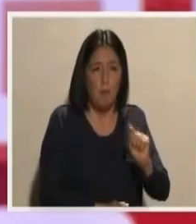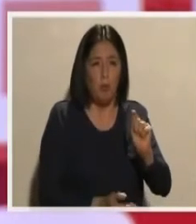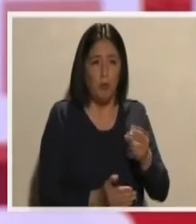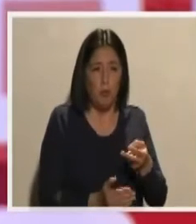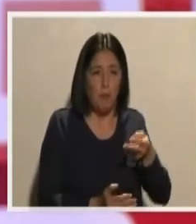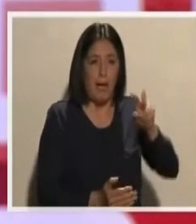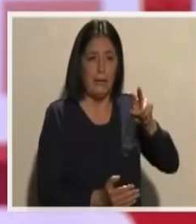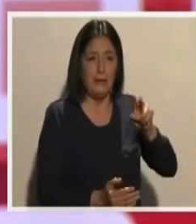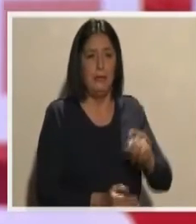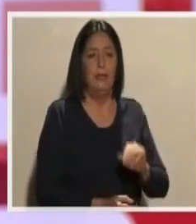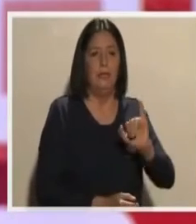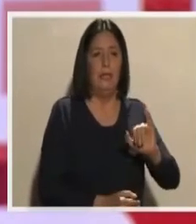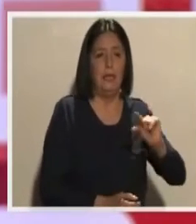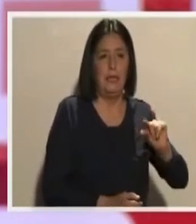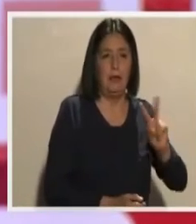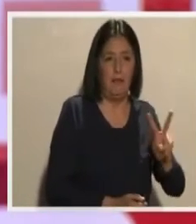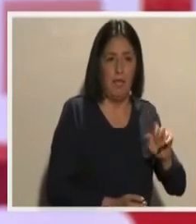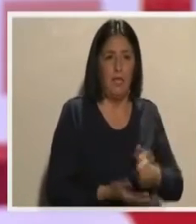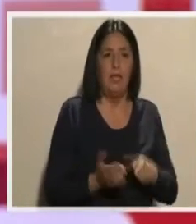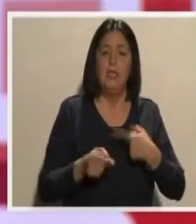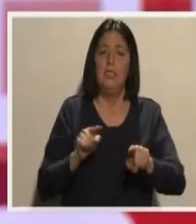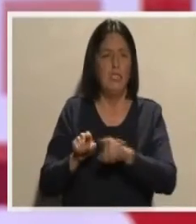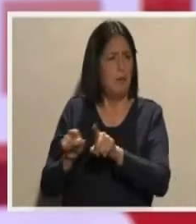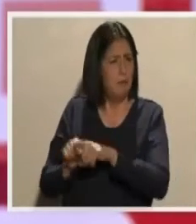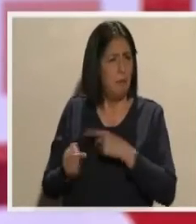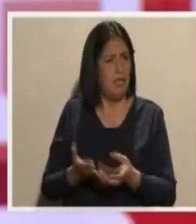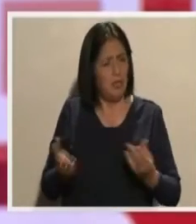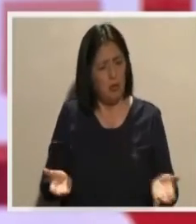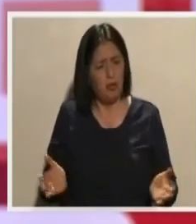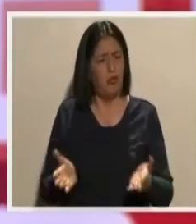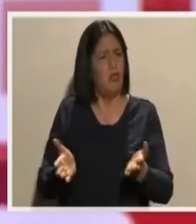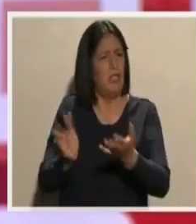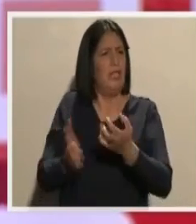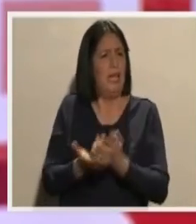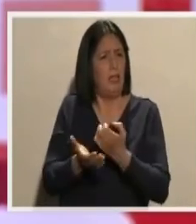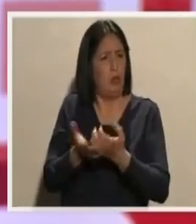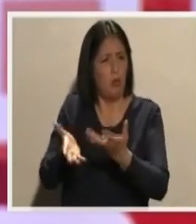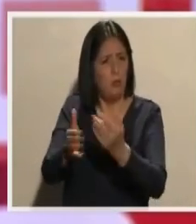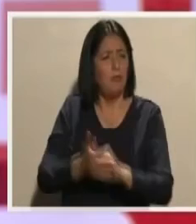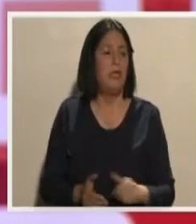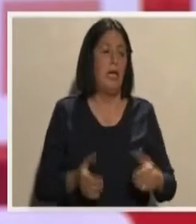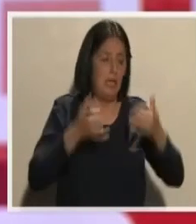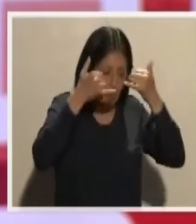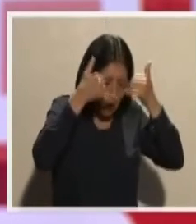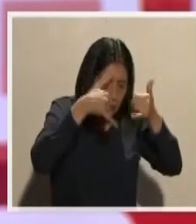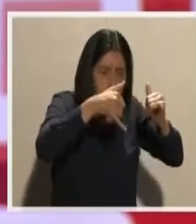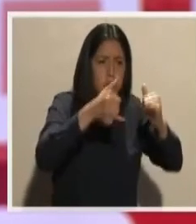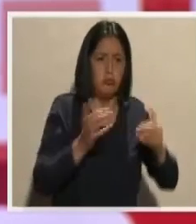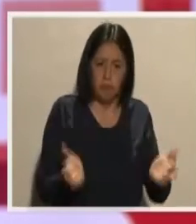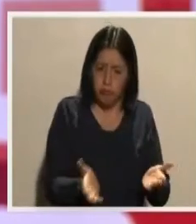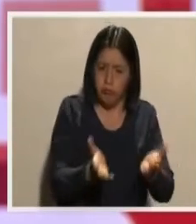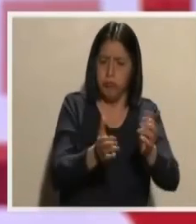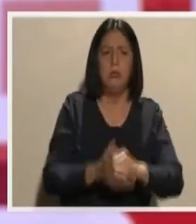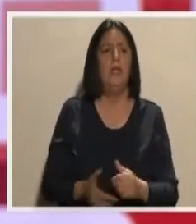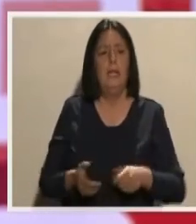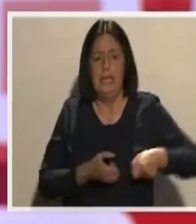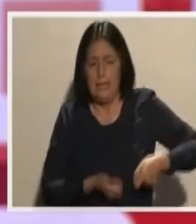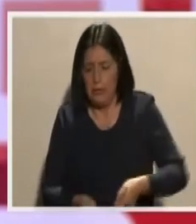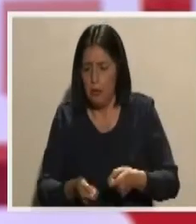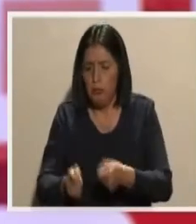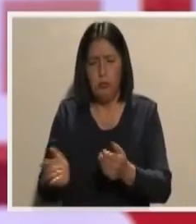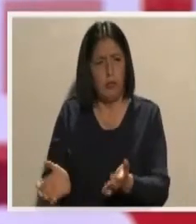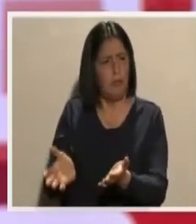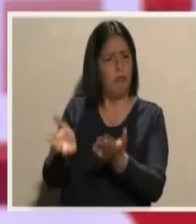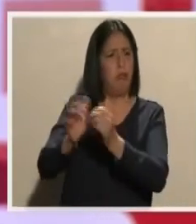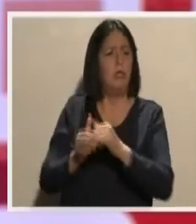Asimismo, impulsaremos los motores olvidados de nuestra economía, repotenciaremos la ganadería, la agricultura y la pesca,